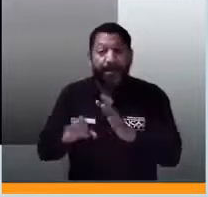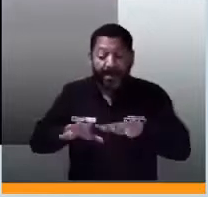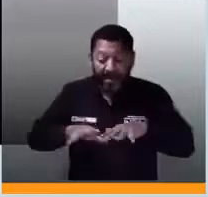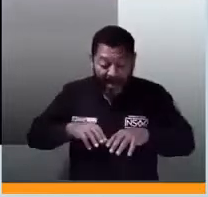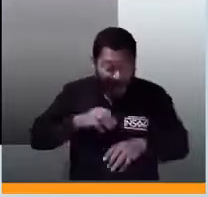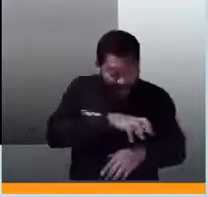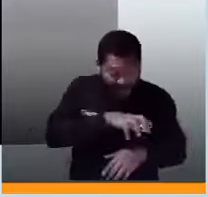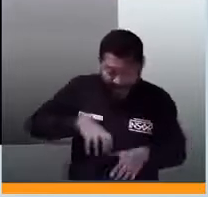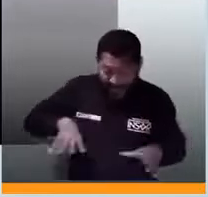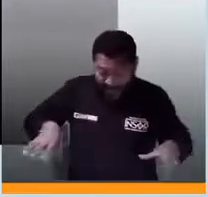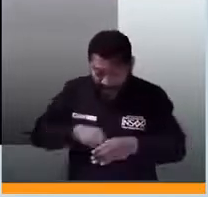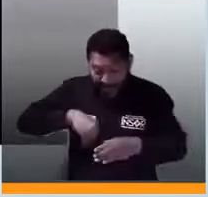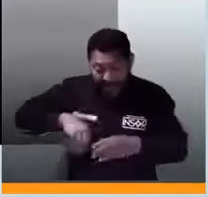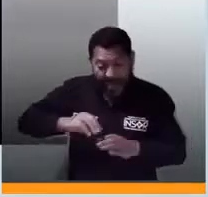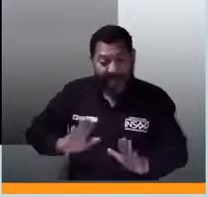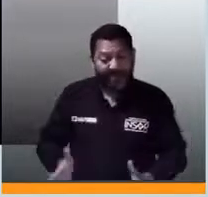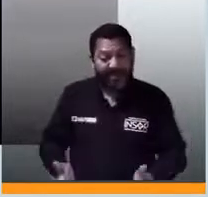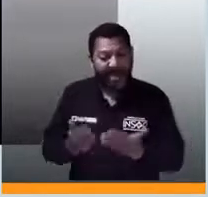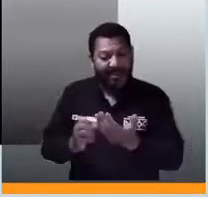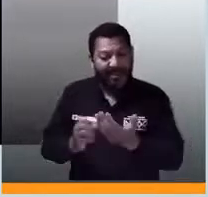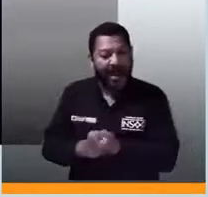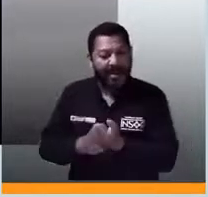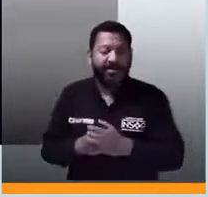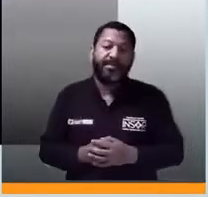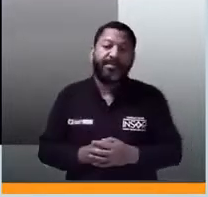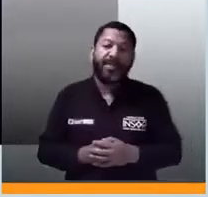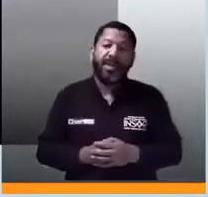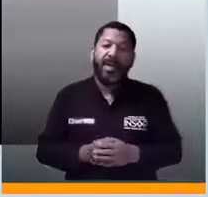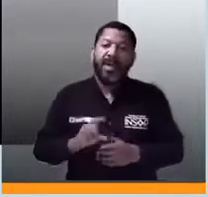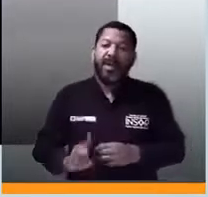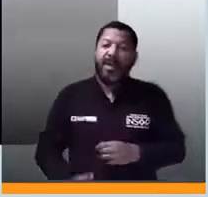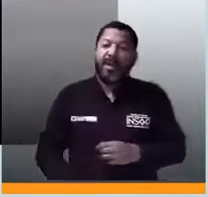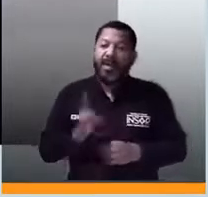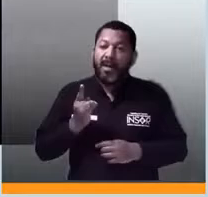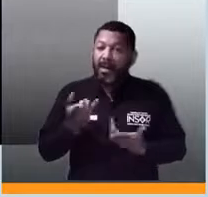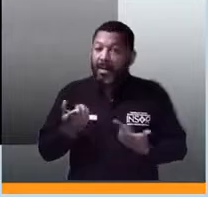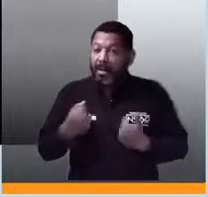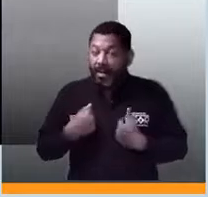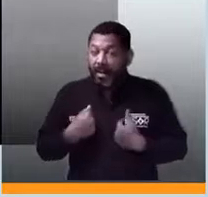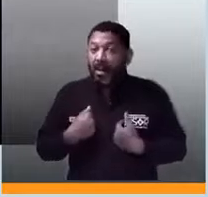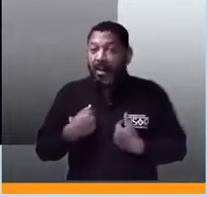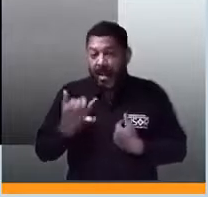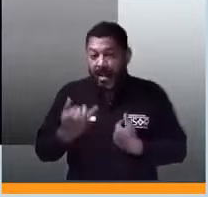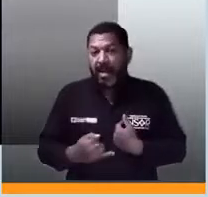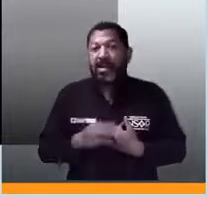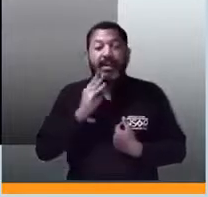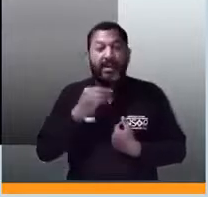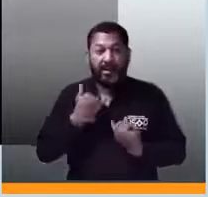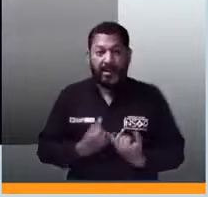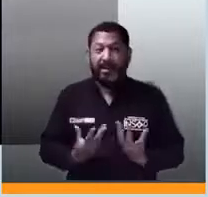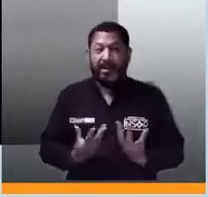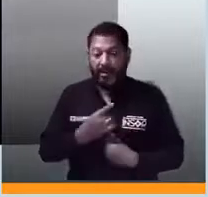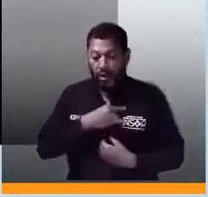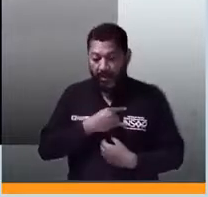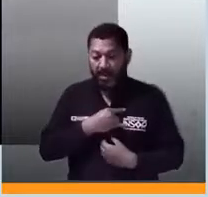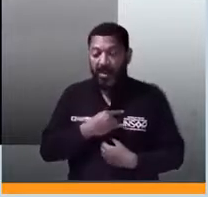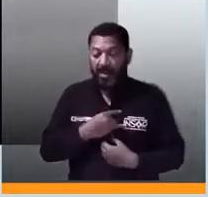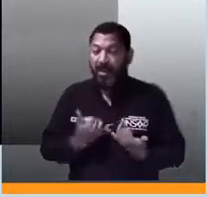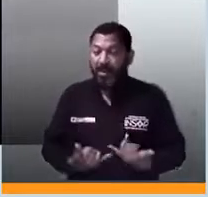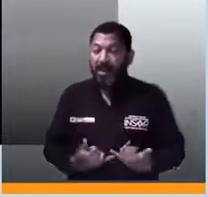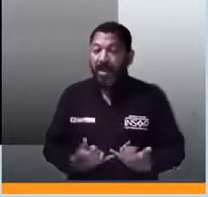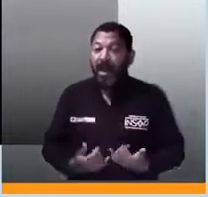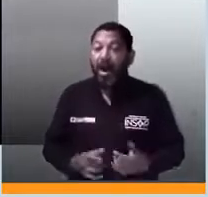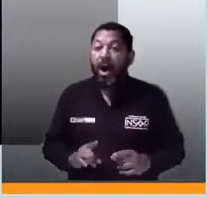bienestar. Entonces, el gran reto es cómo proyectar, y ha sido pues como la gran experiencia, cómo proyectar